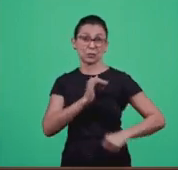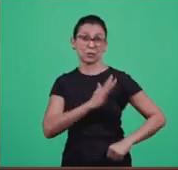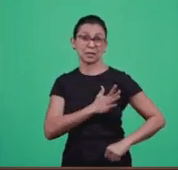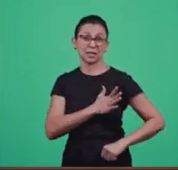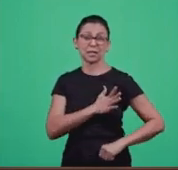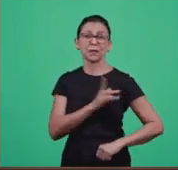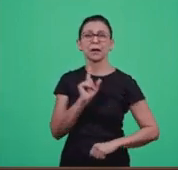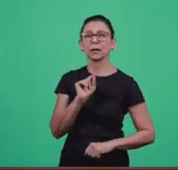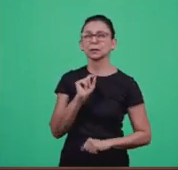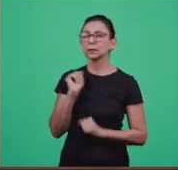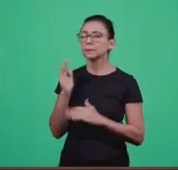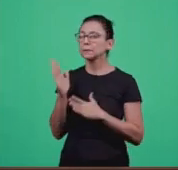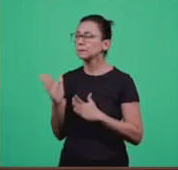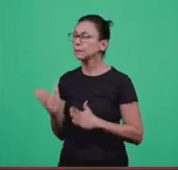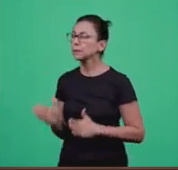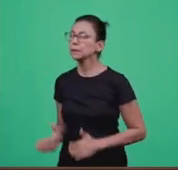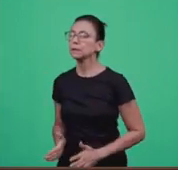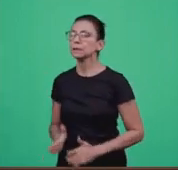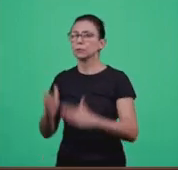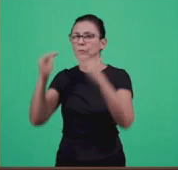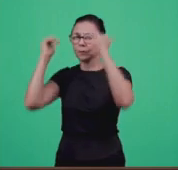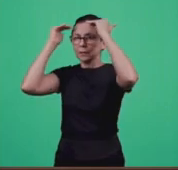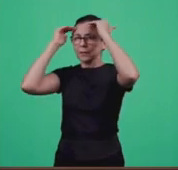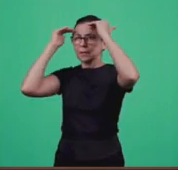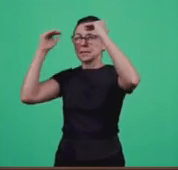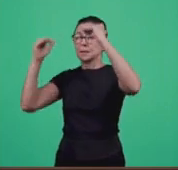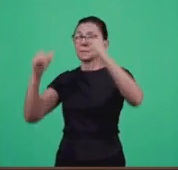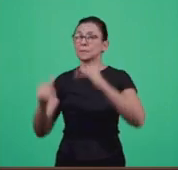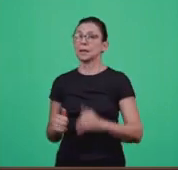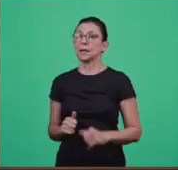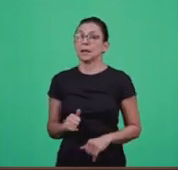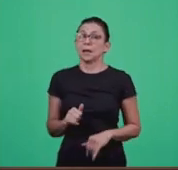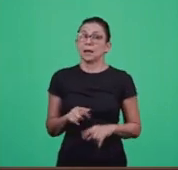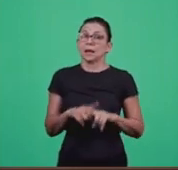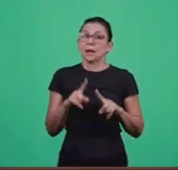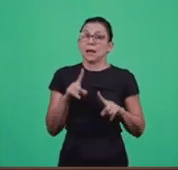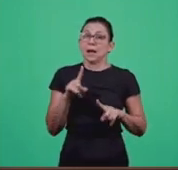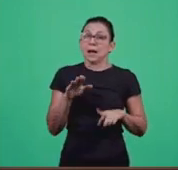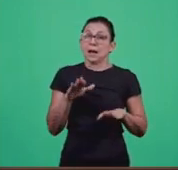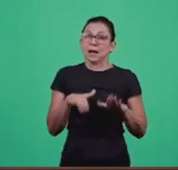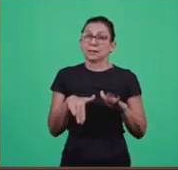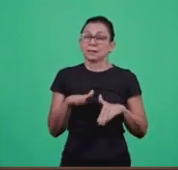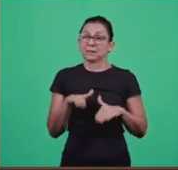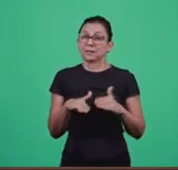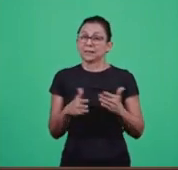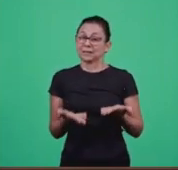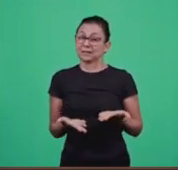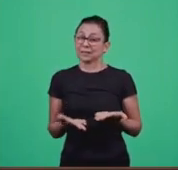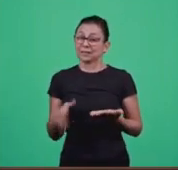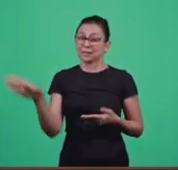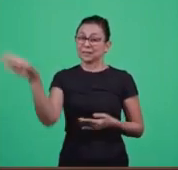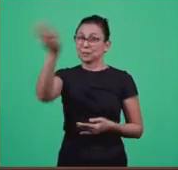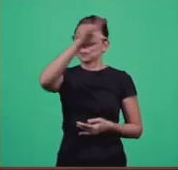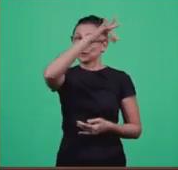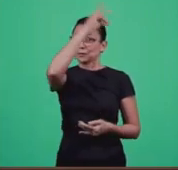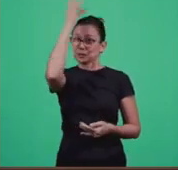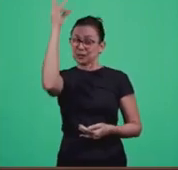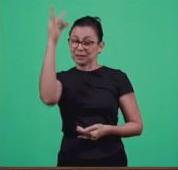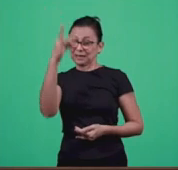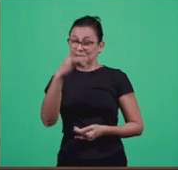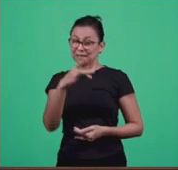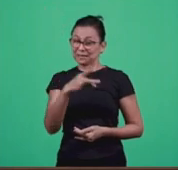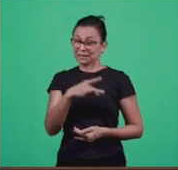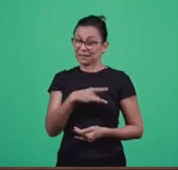corazón es servir al Señor, es hacer su voluntad. Pero muchas veces el Espíritu Santo que habita